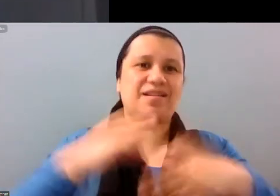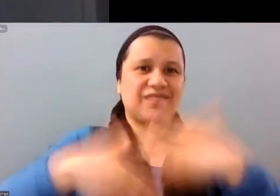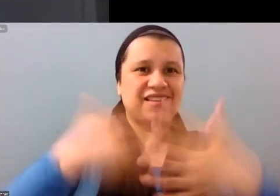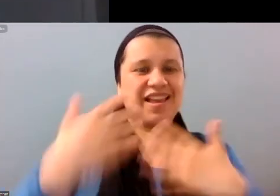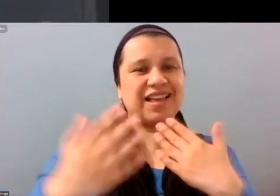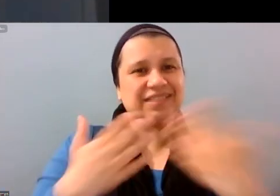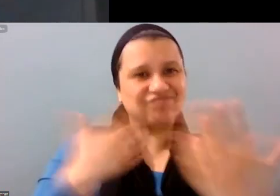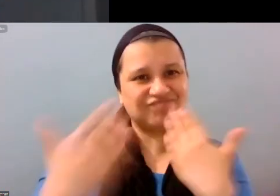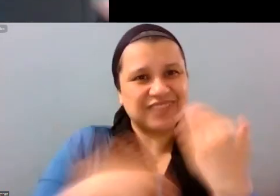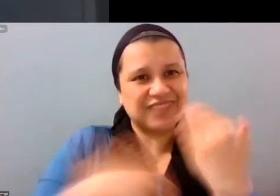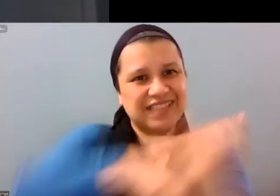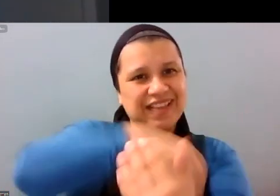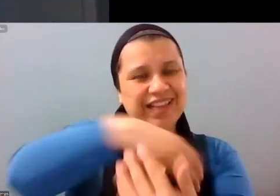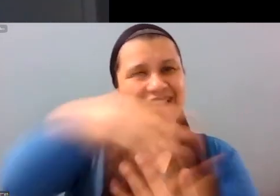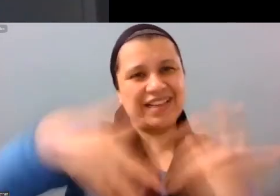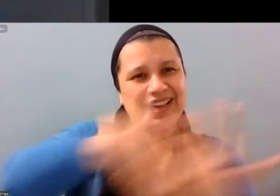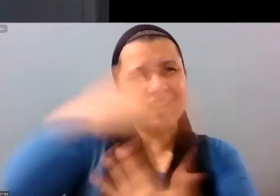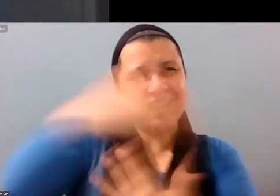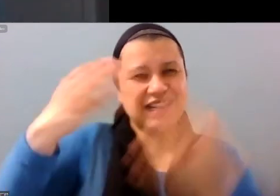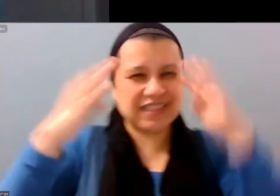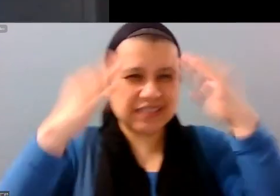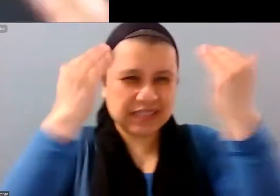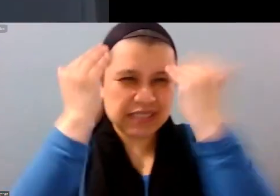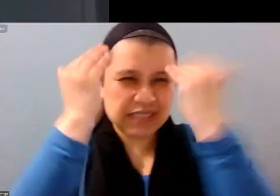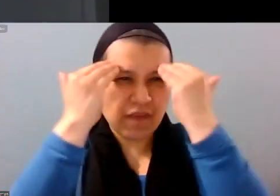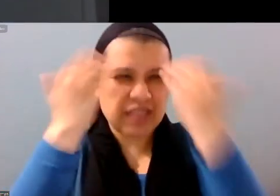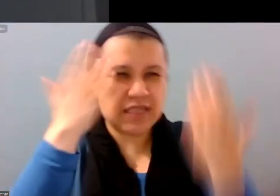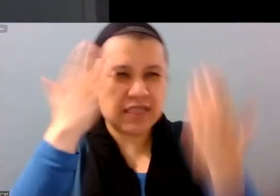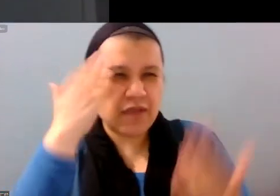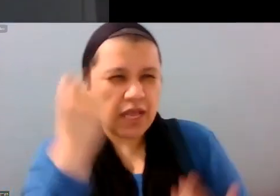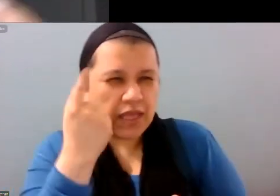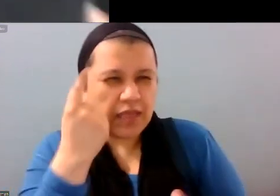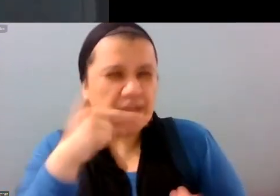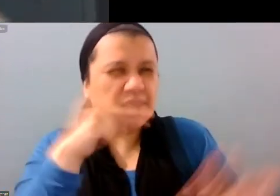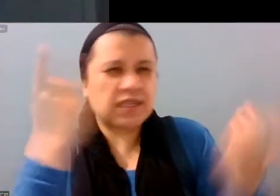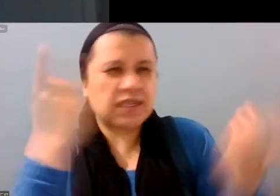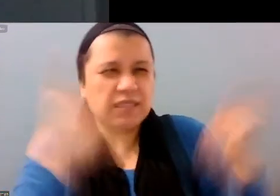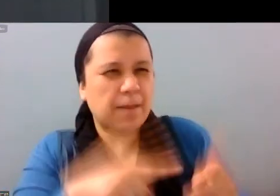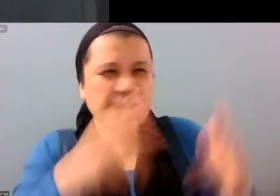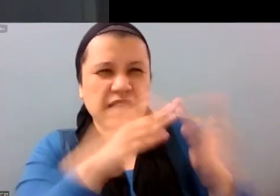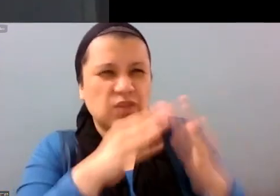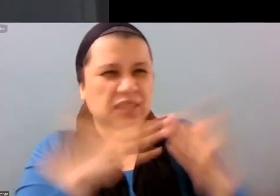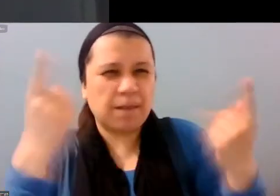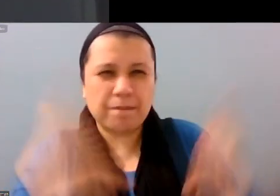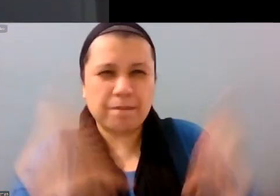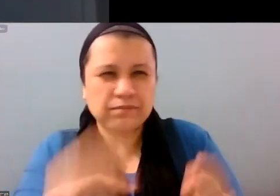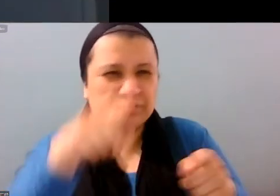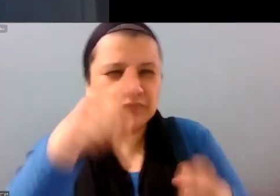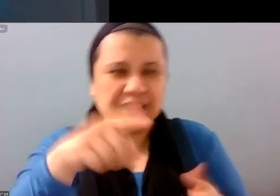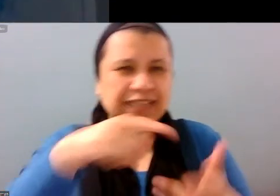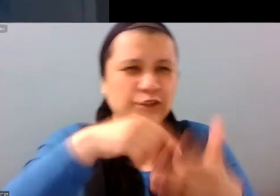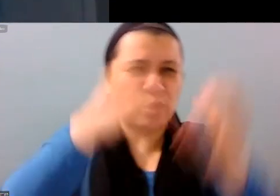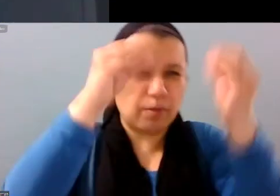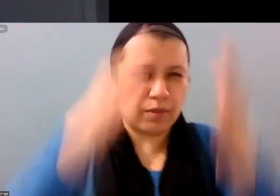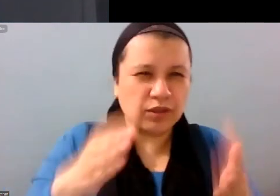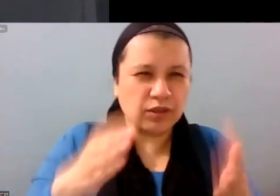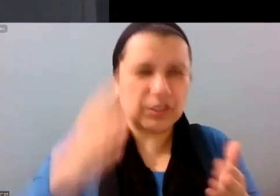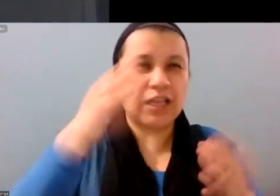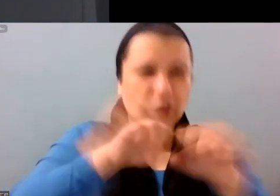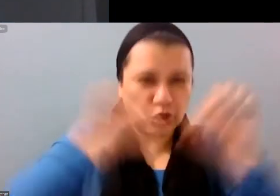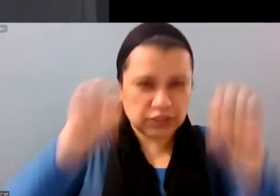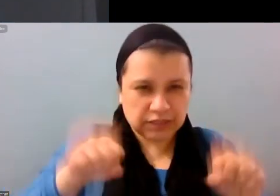este entender qué está pasando en las casas qué está pasando con los docentes y poder construir y sistematizar todo lo que se